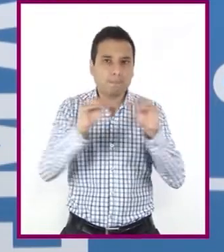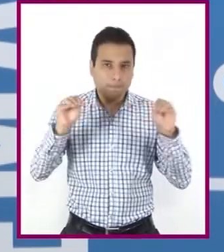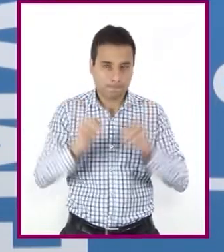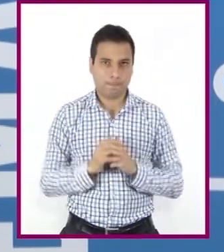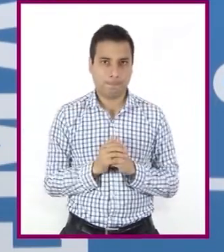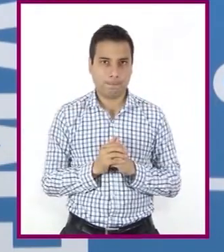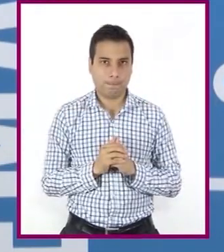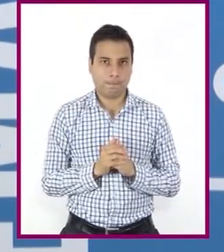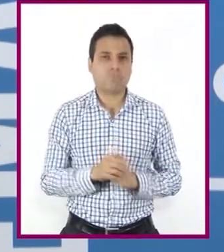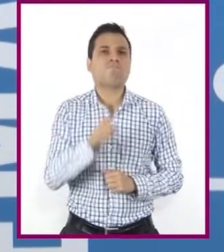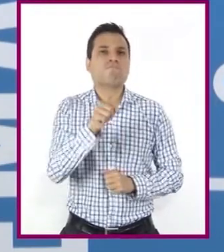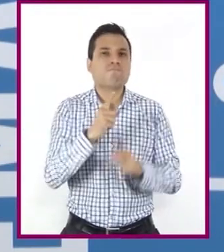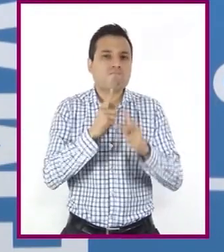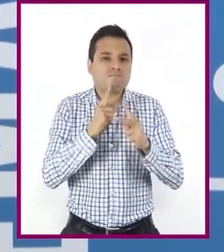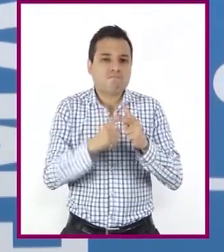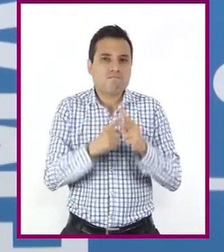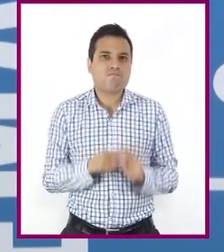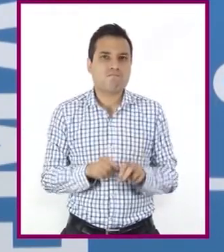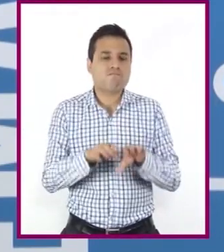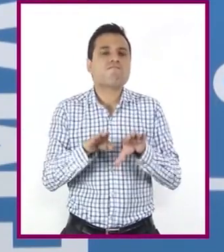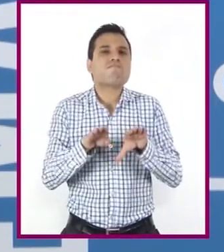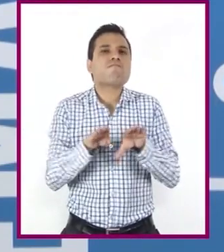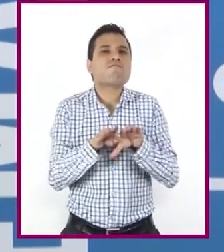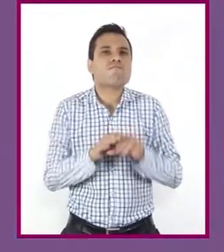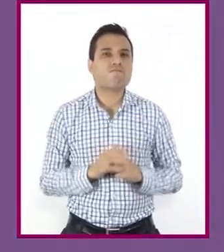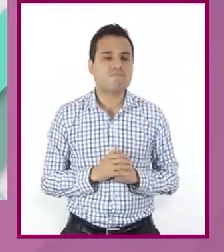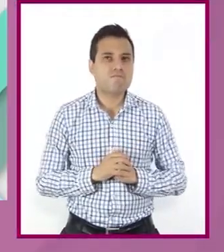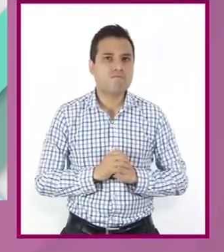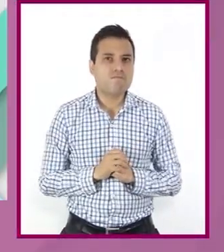¿Ustedes qué operación realizaron para determinar esta distancia?